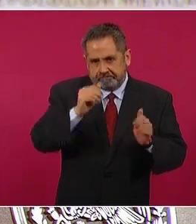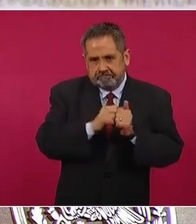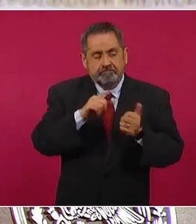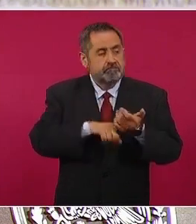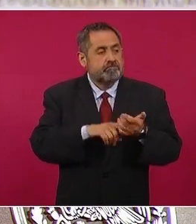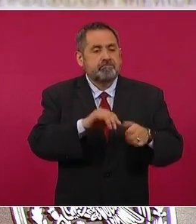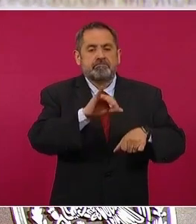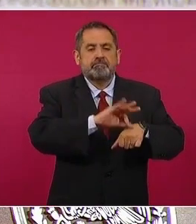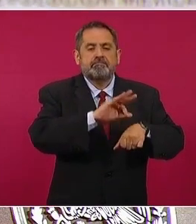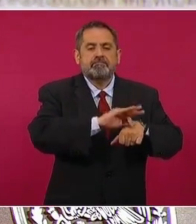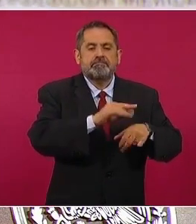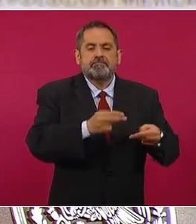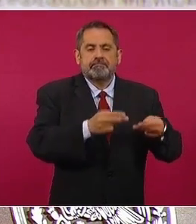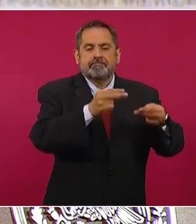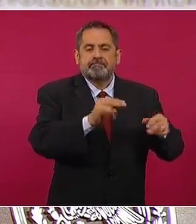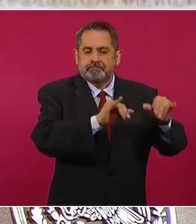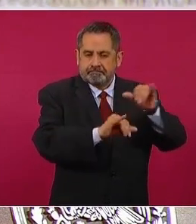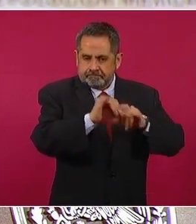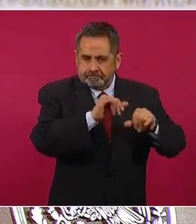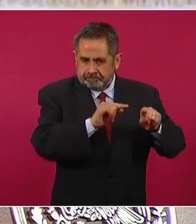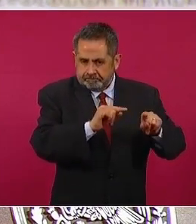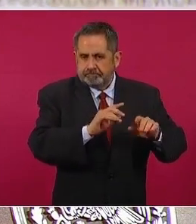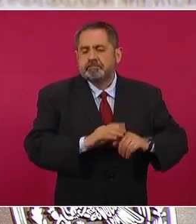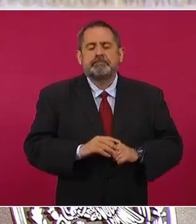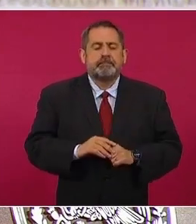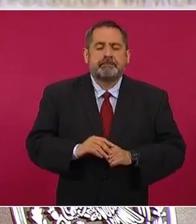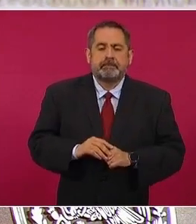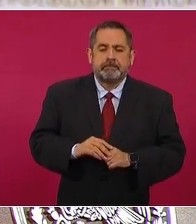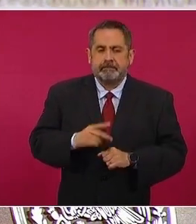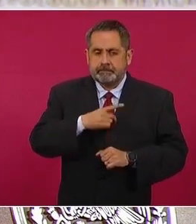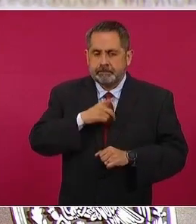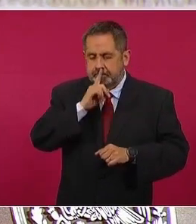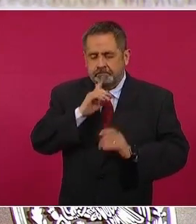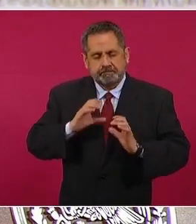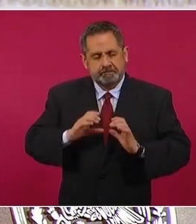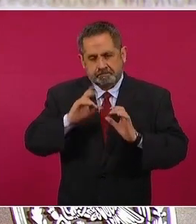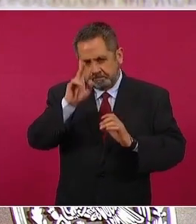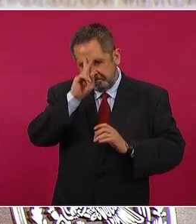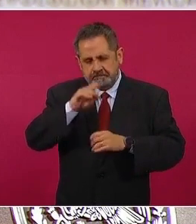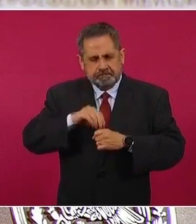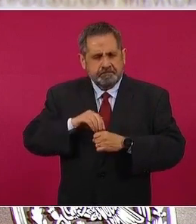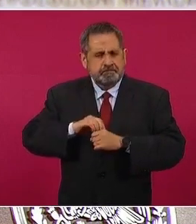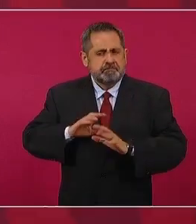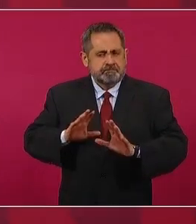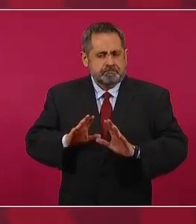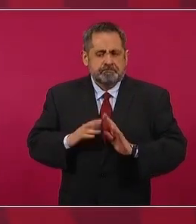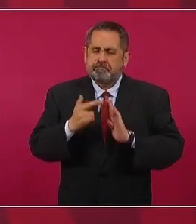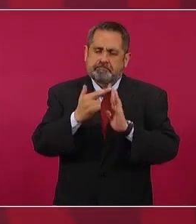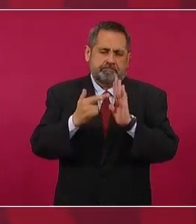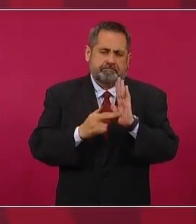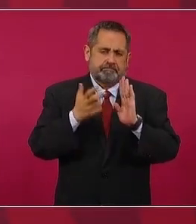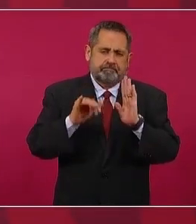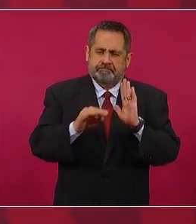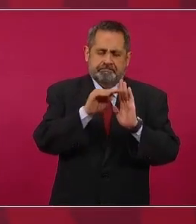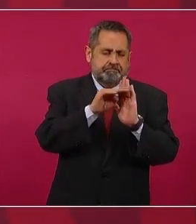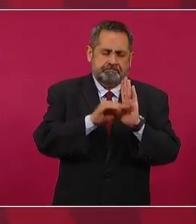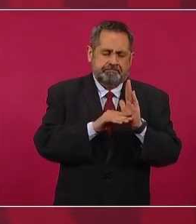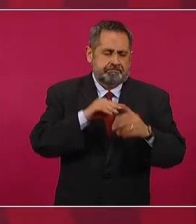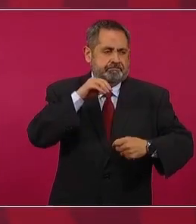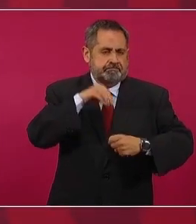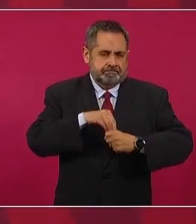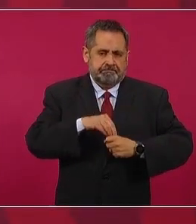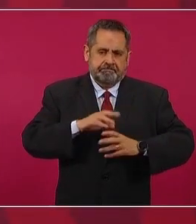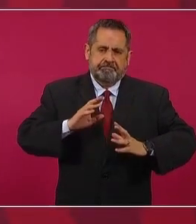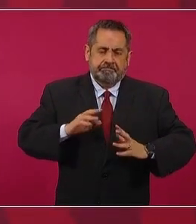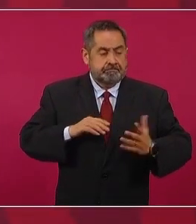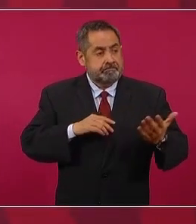se tiene que mantener en sigilo. Son de las condiciones que